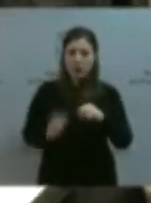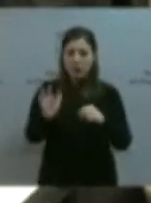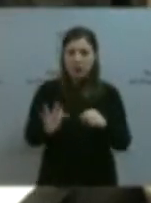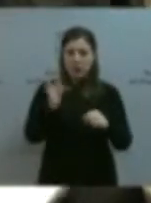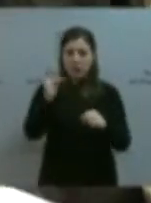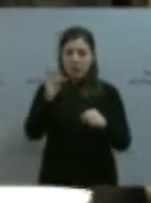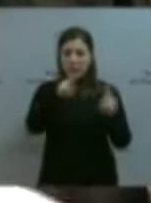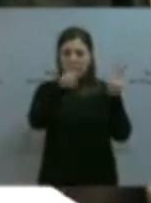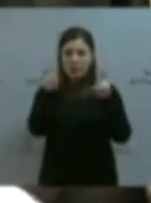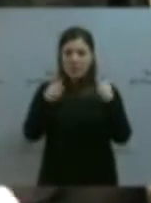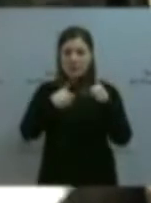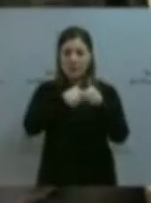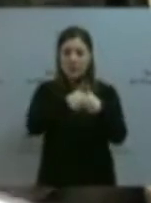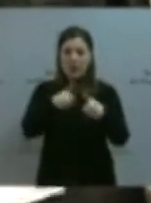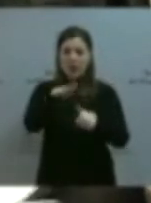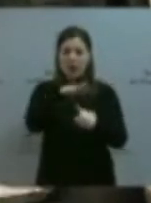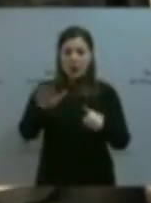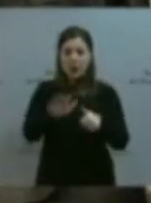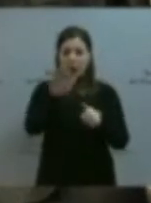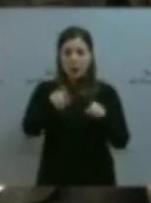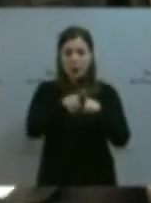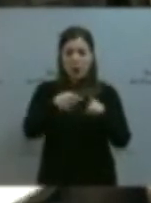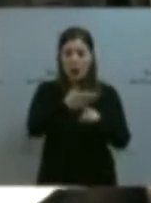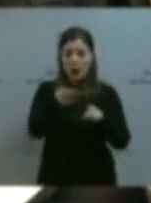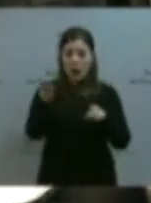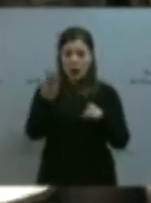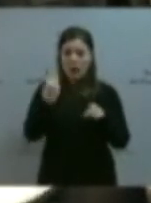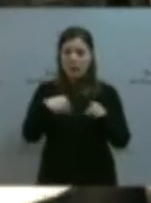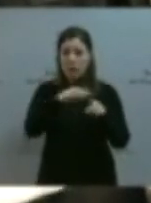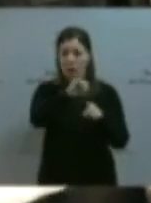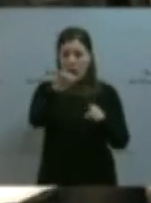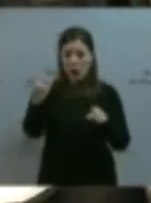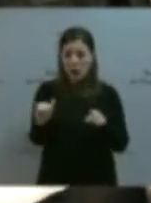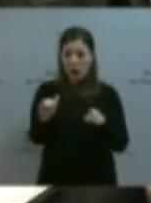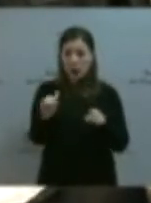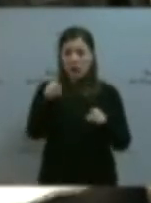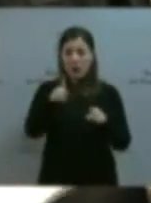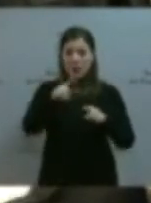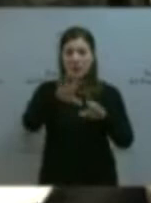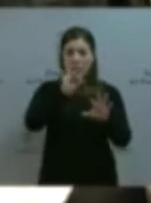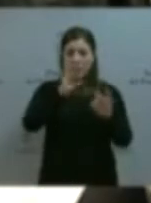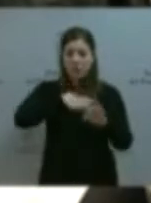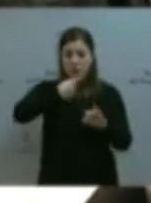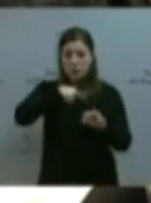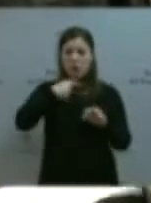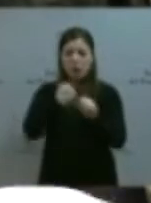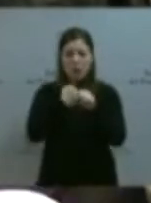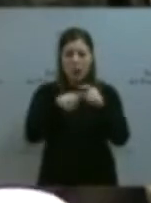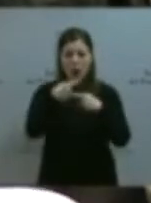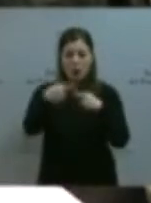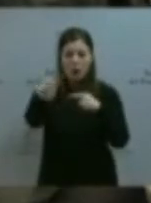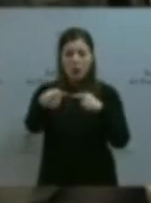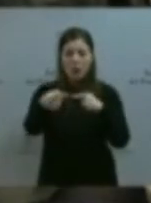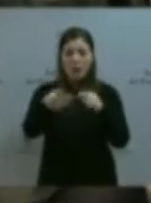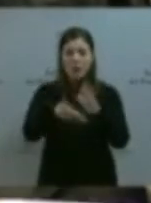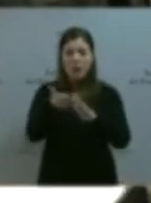resto de las áreas sanitarias, cuenta con todas ellas. Nuestras decisiones y acciones diarias van encaminadas a la mejor atención de todas las personas que viven en